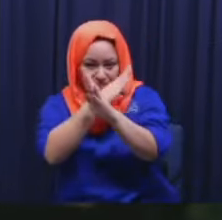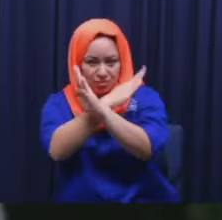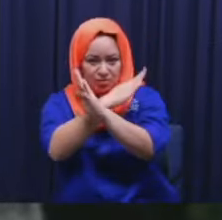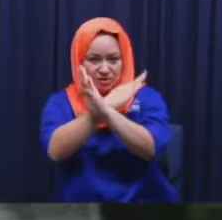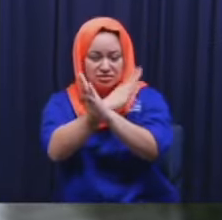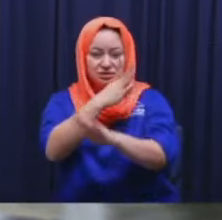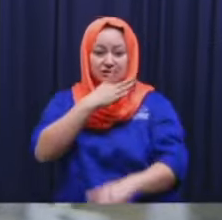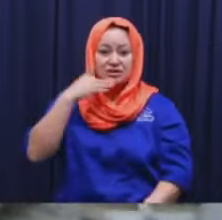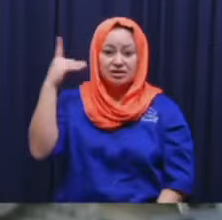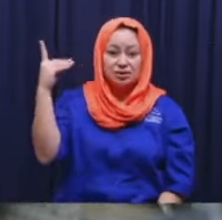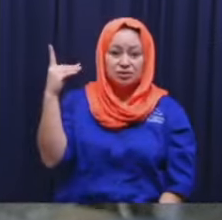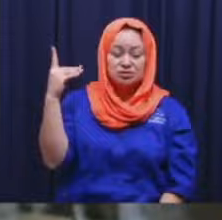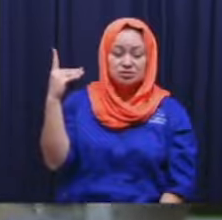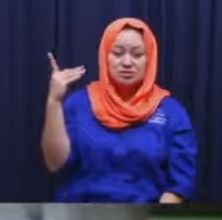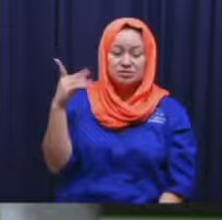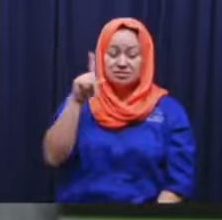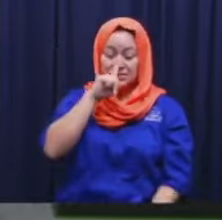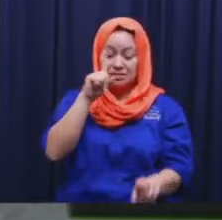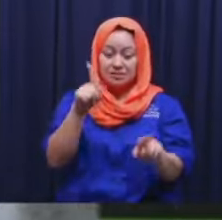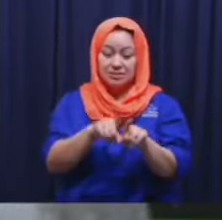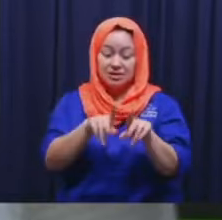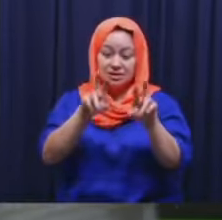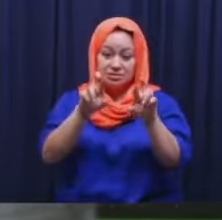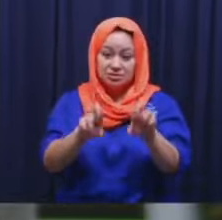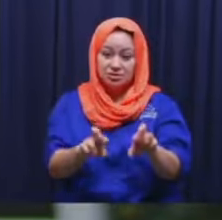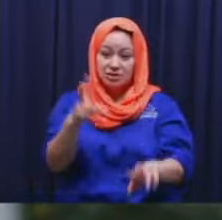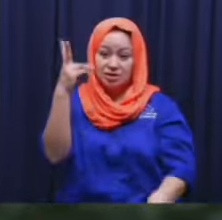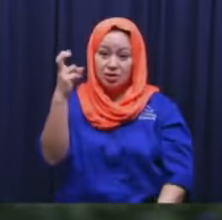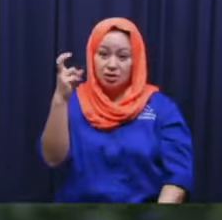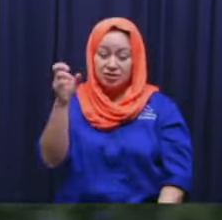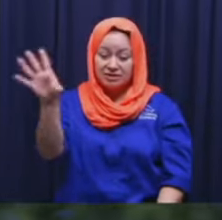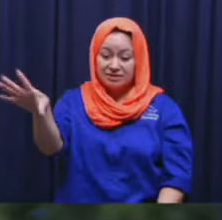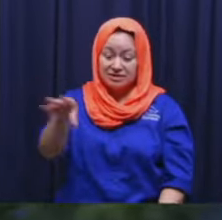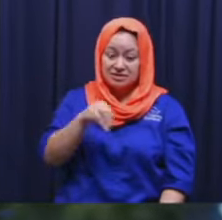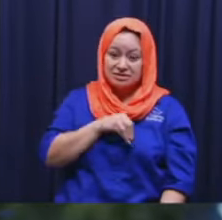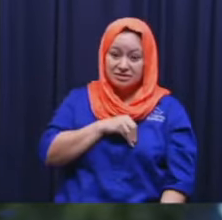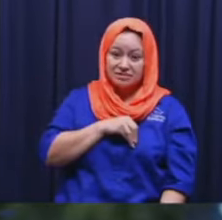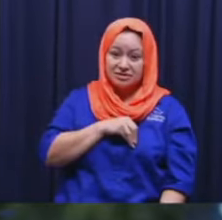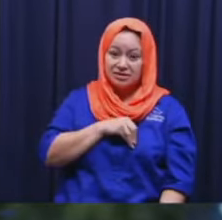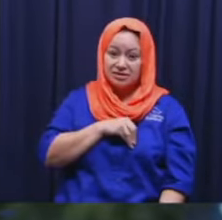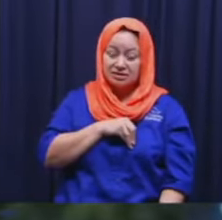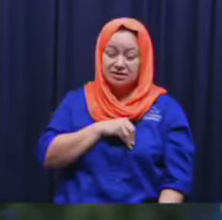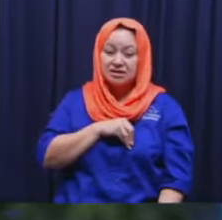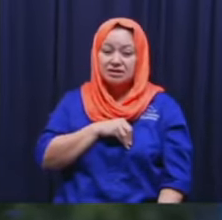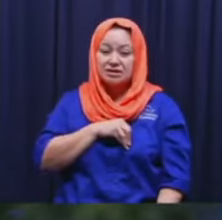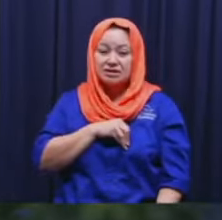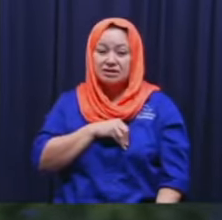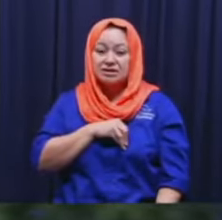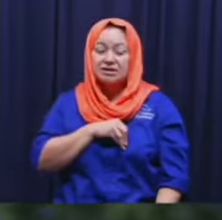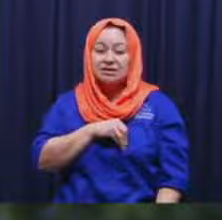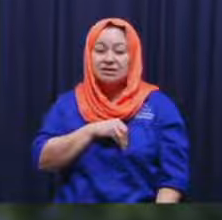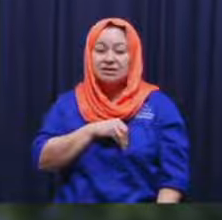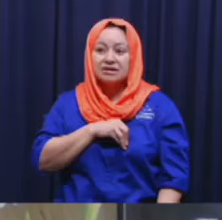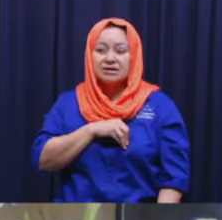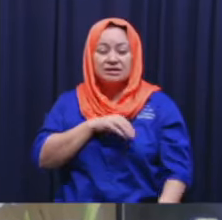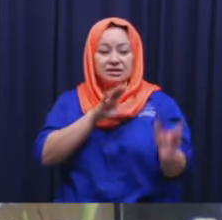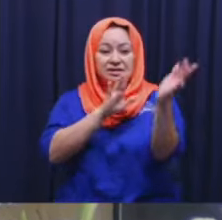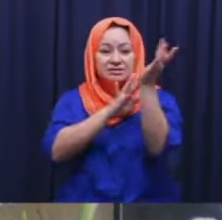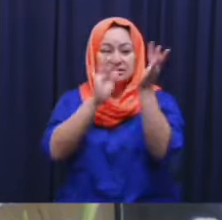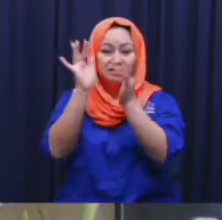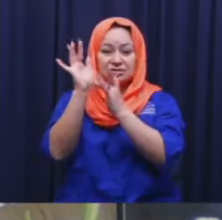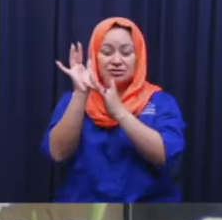aquellos que quieran reconciliarse con Él, vengan aquí, van a ser atendidos. Vengan, venid y